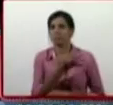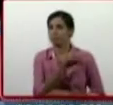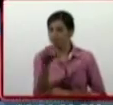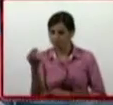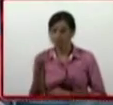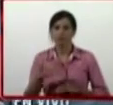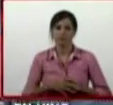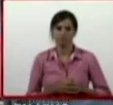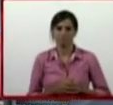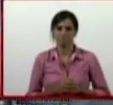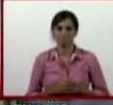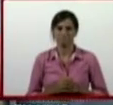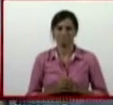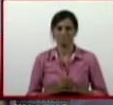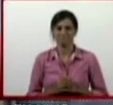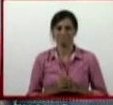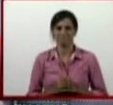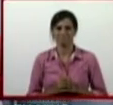camarada.